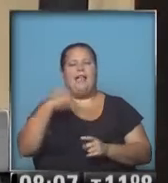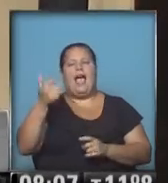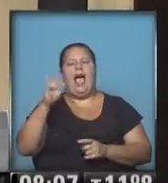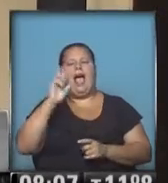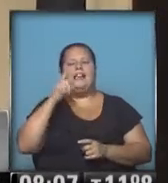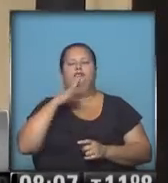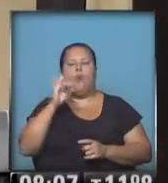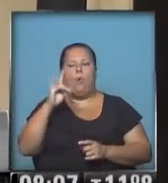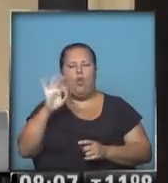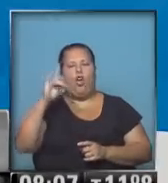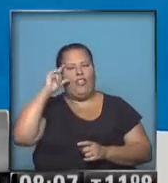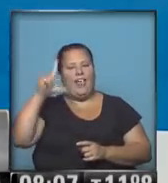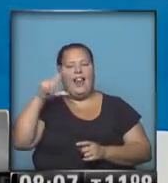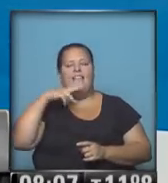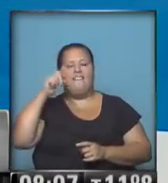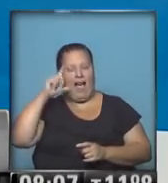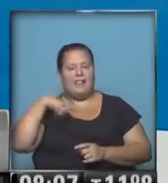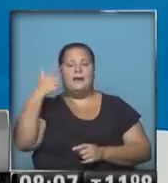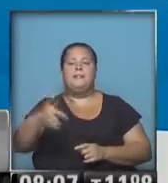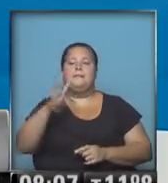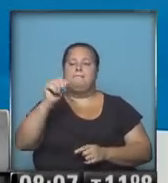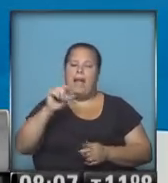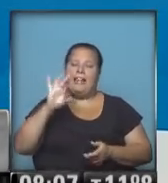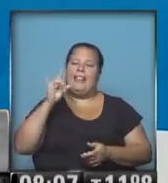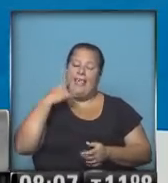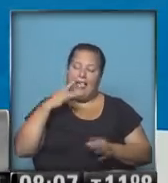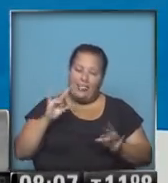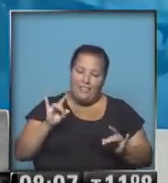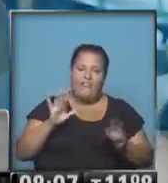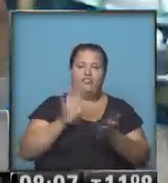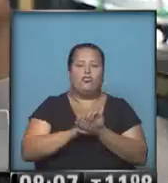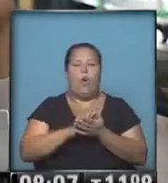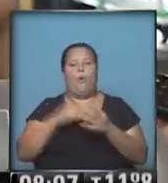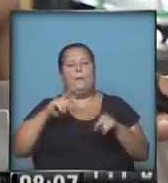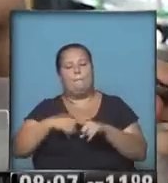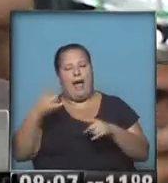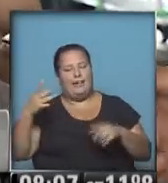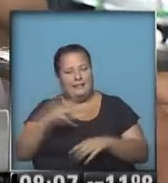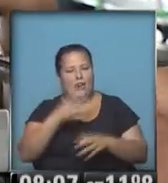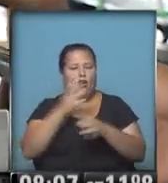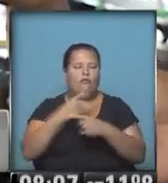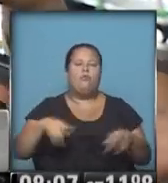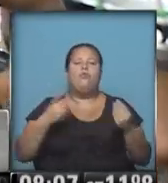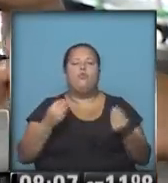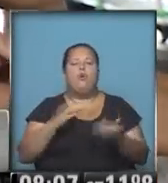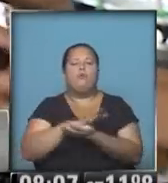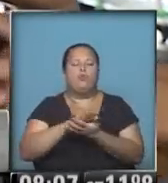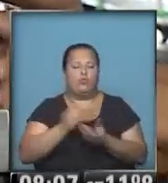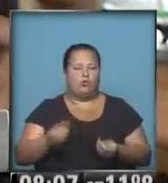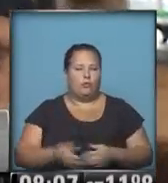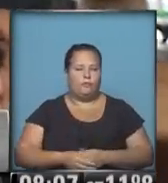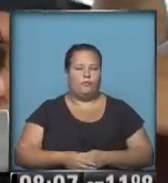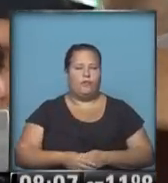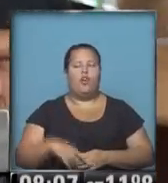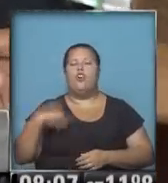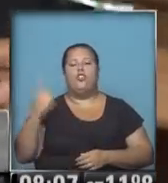Valle. Ministro, para el martes que viene se espera un día complicado en materia de transporte por el paro. ¿Cómo se va a contrarrestar eso?